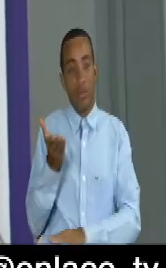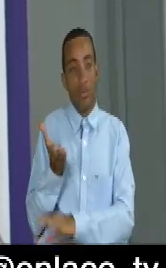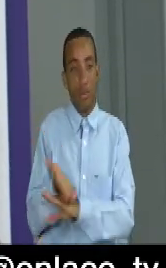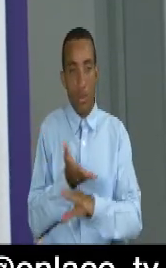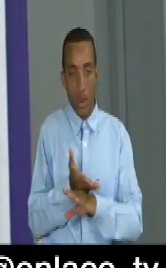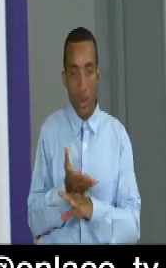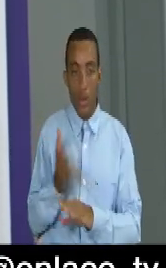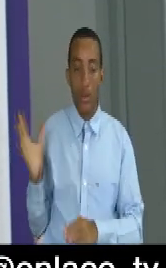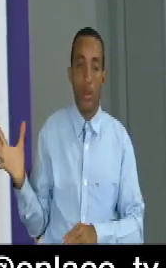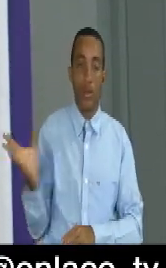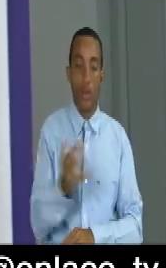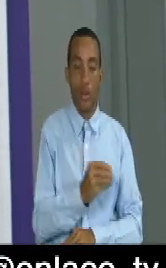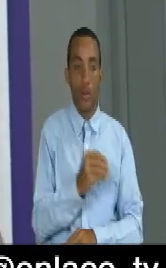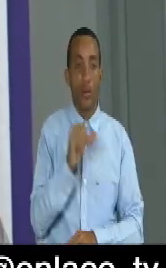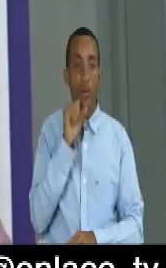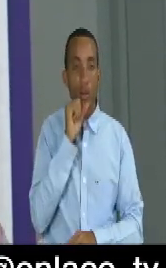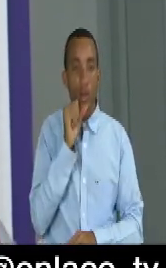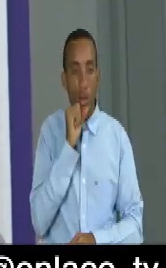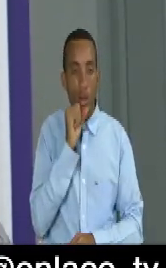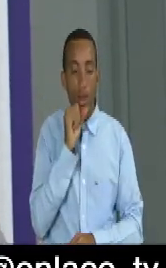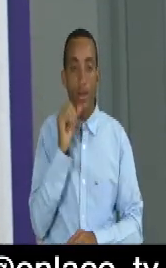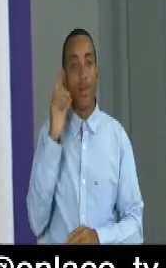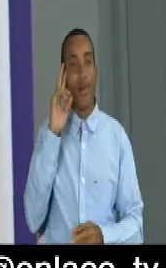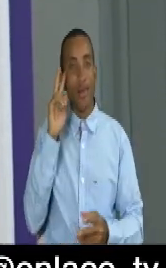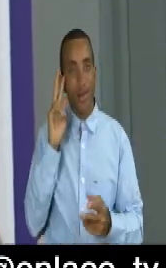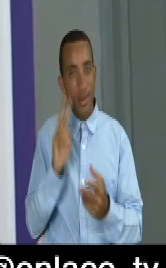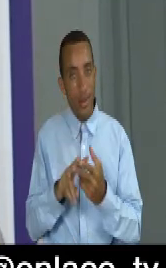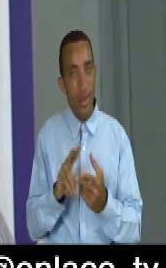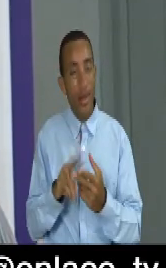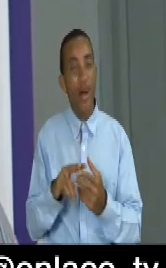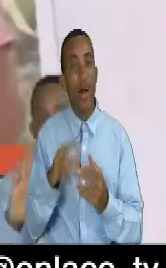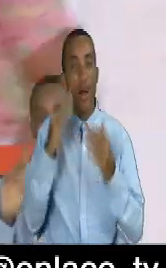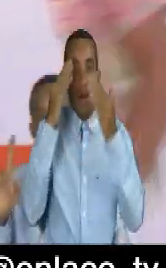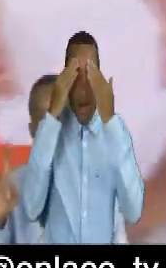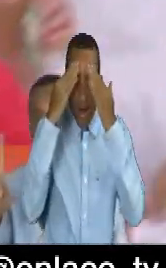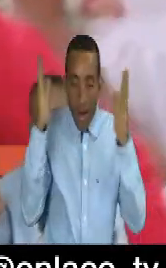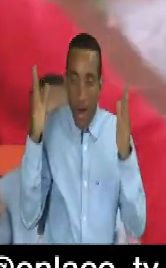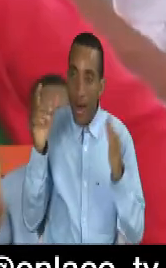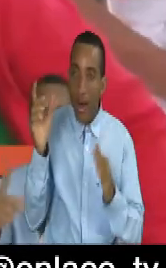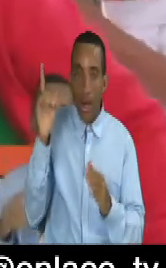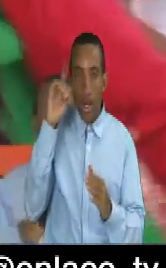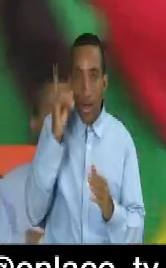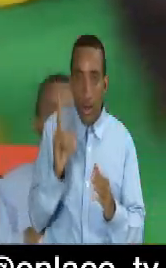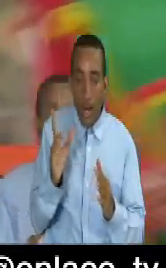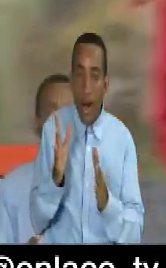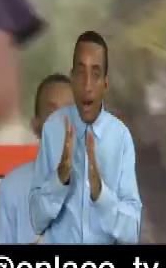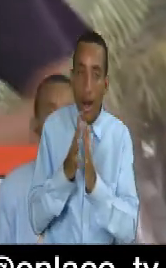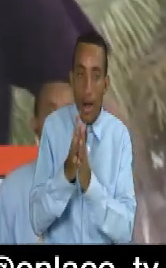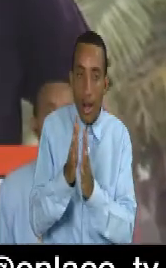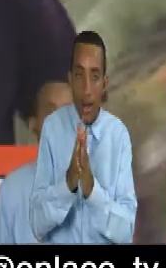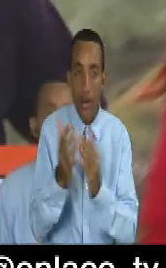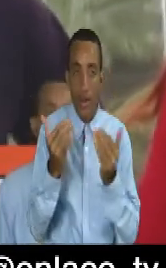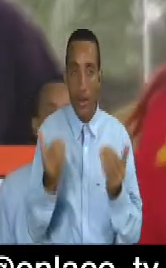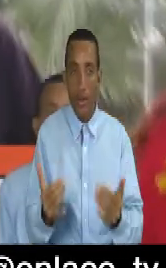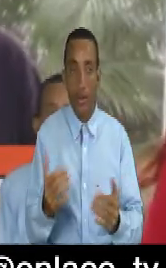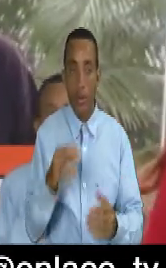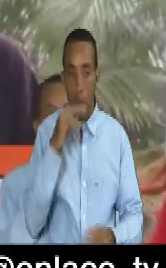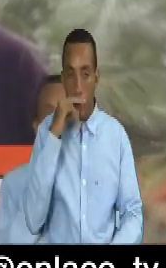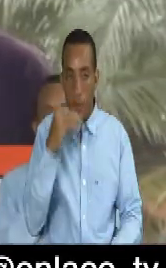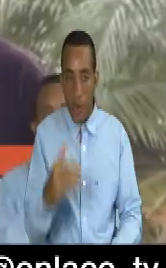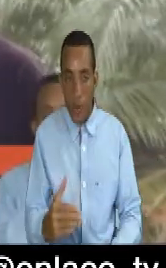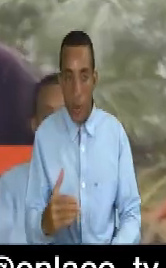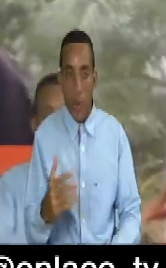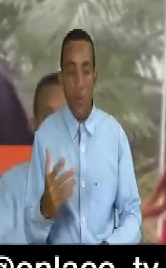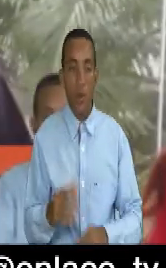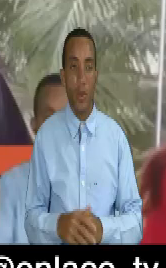Barranca Bermeja va a saber un resto de cosas que no sabe de ese personaje. Esta obra es para niños, esta